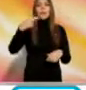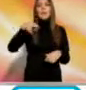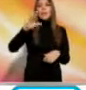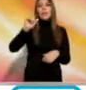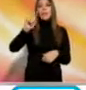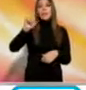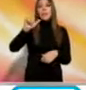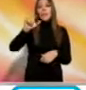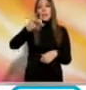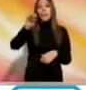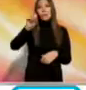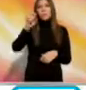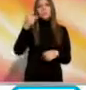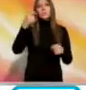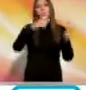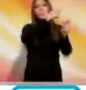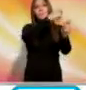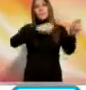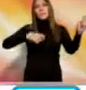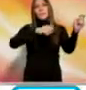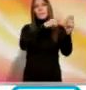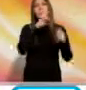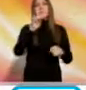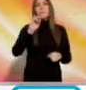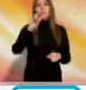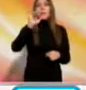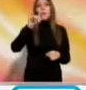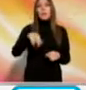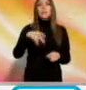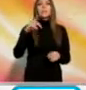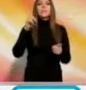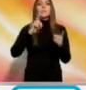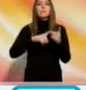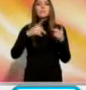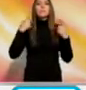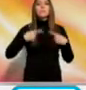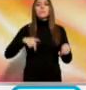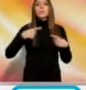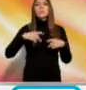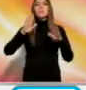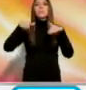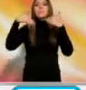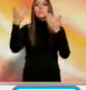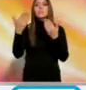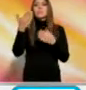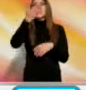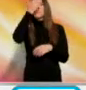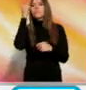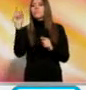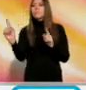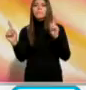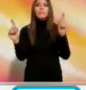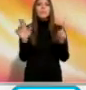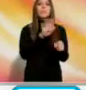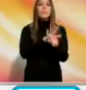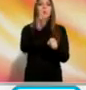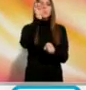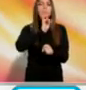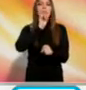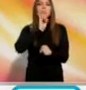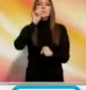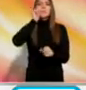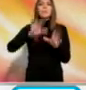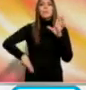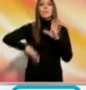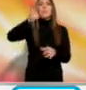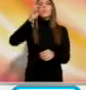y violines. Donde cuando el forastero está indeciso entre 2 mujeres, esto está genial, encuentra siempre una